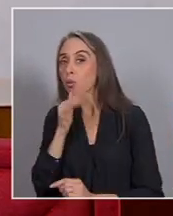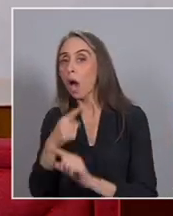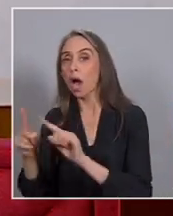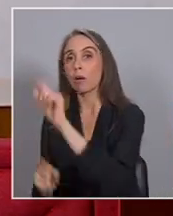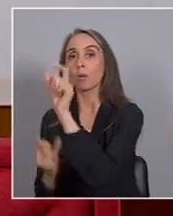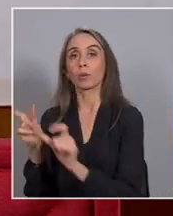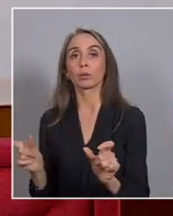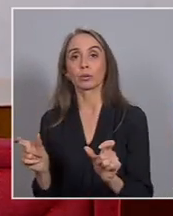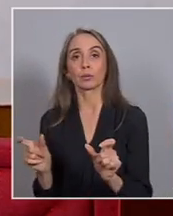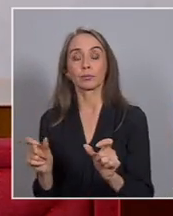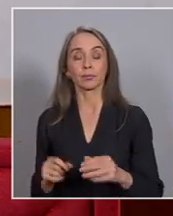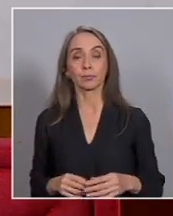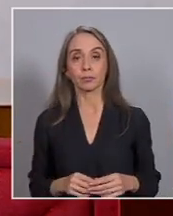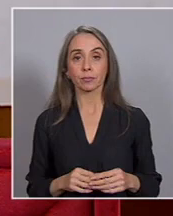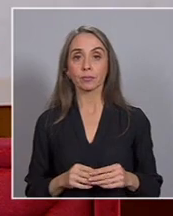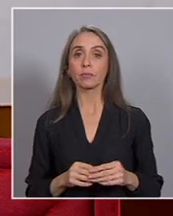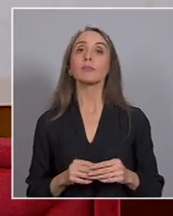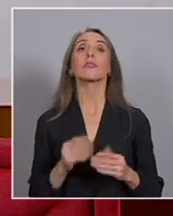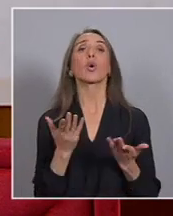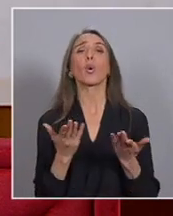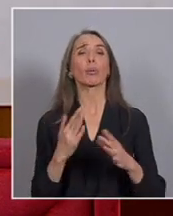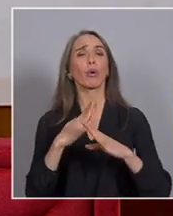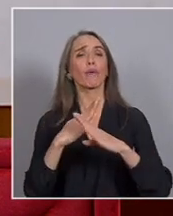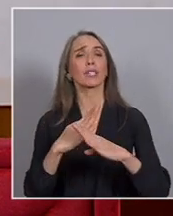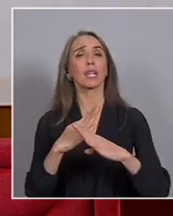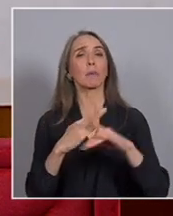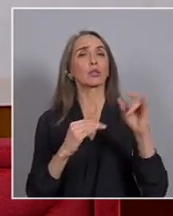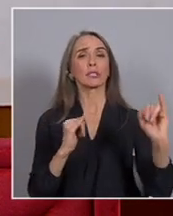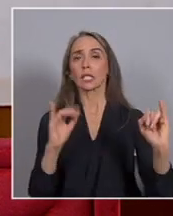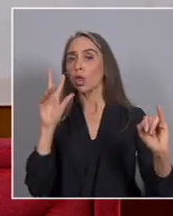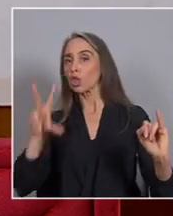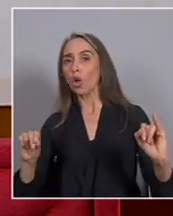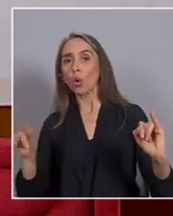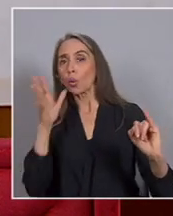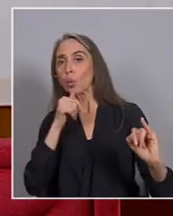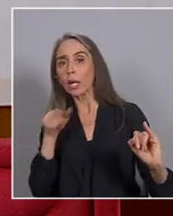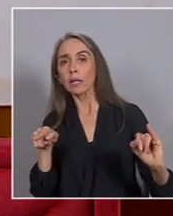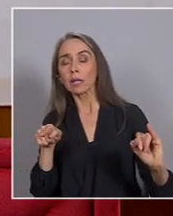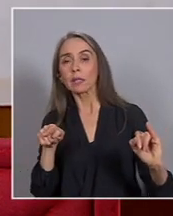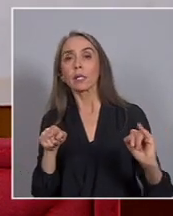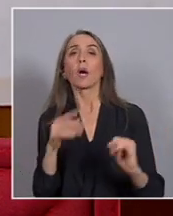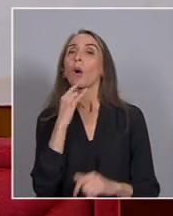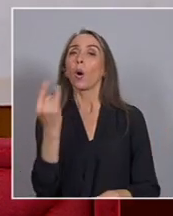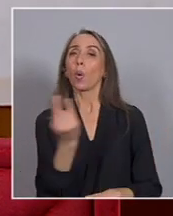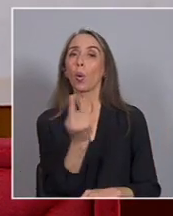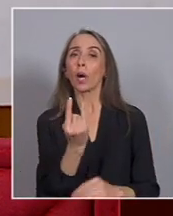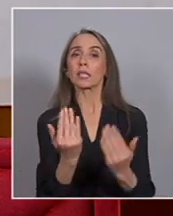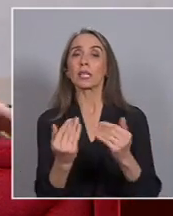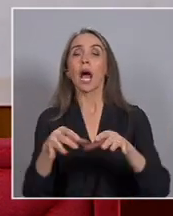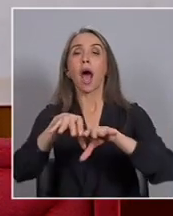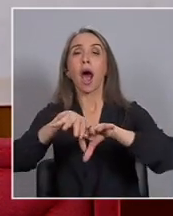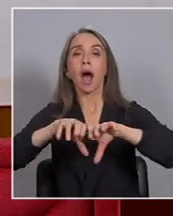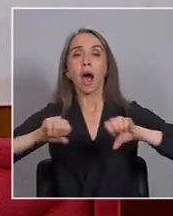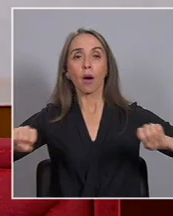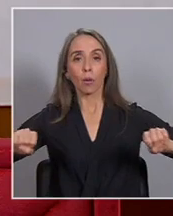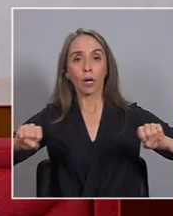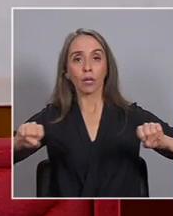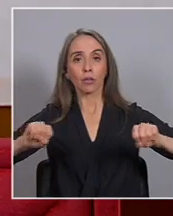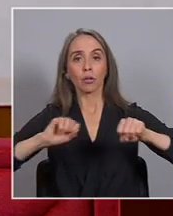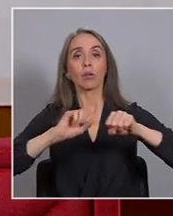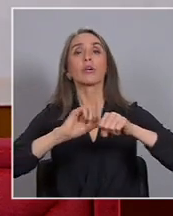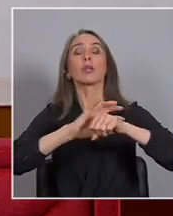otros. Para evitarlo, requerimos con urgencia un pacto que nos permita